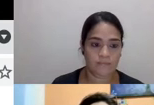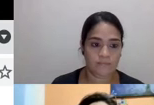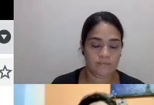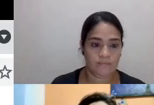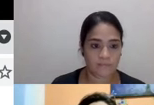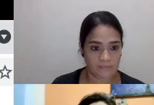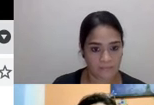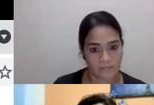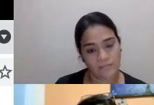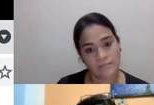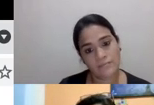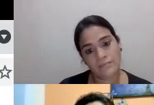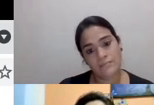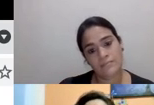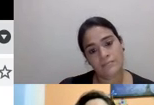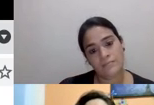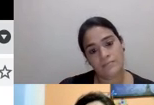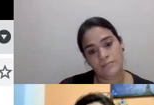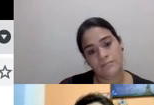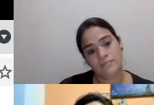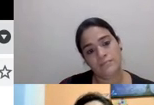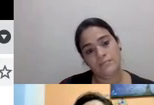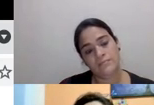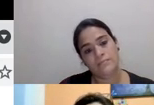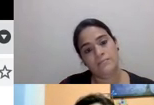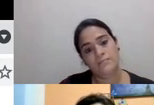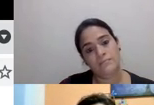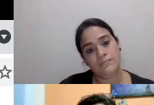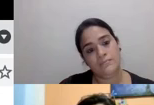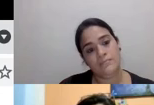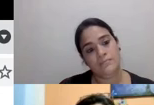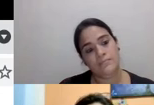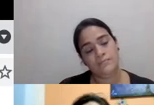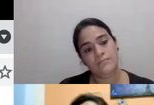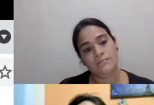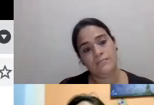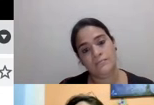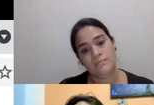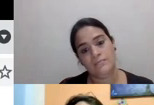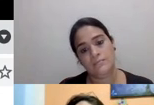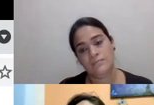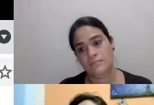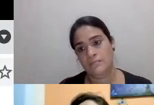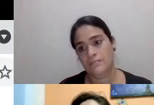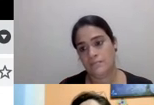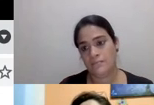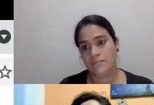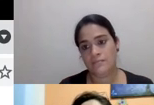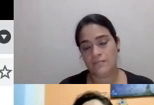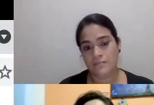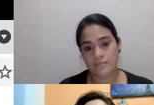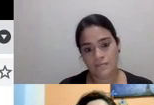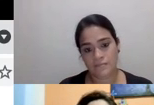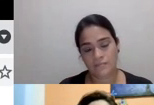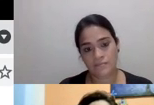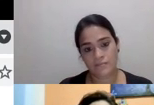El abrir cuestionario, ¿sí? ¿En qué momento va a estar visible para el estudiante? Digamos que el examen es para el día de